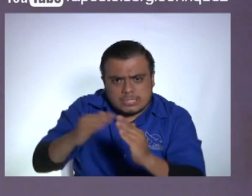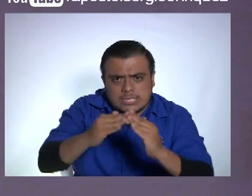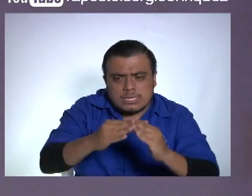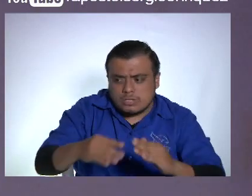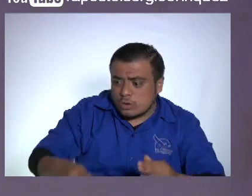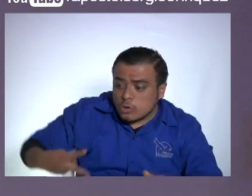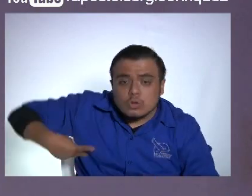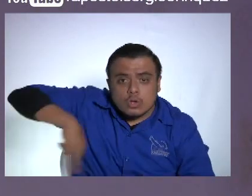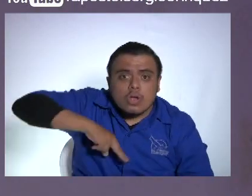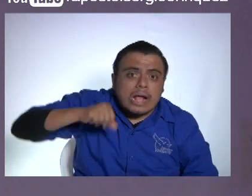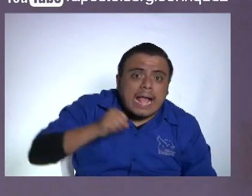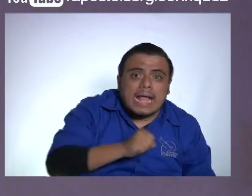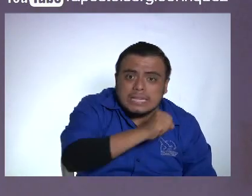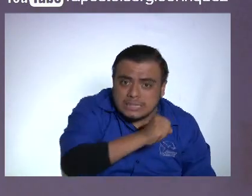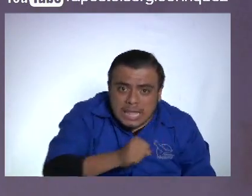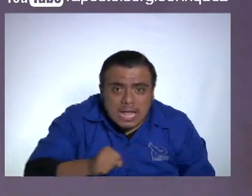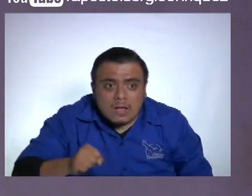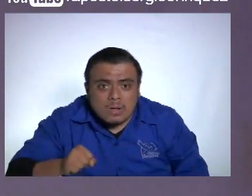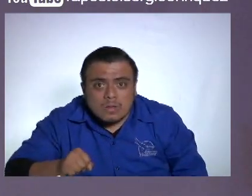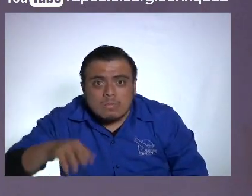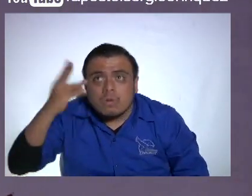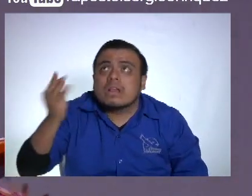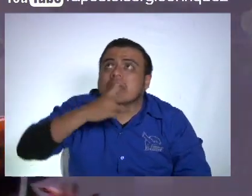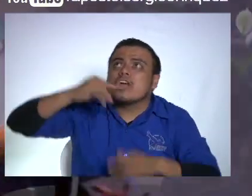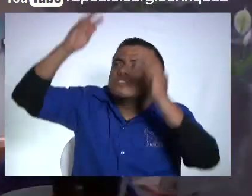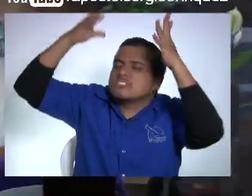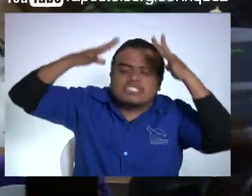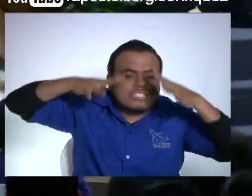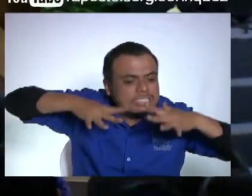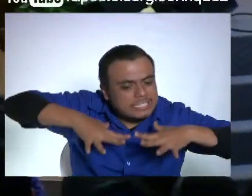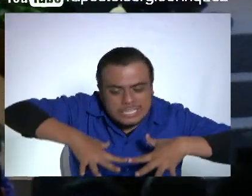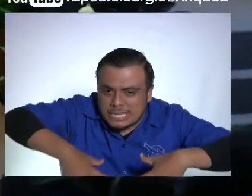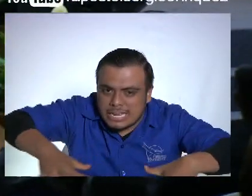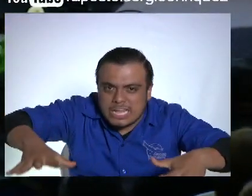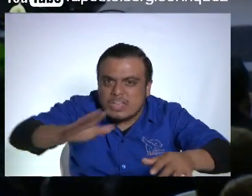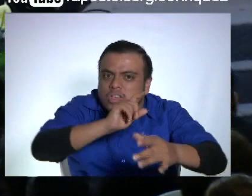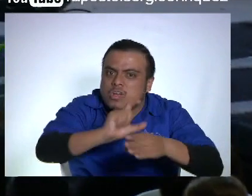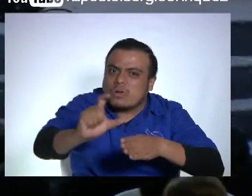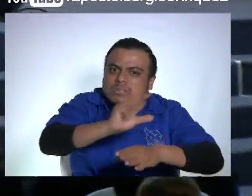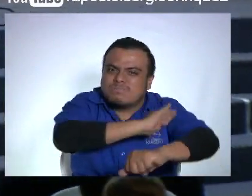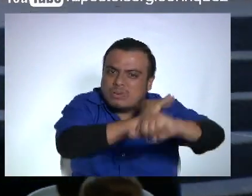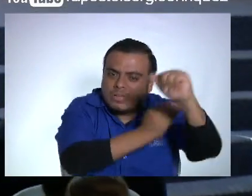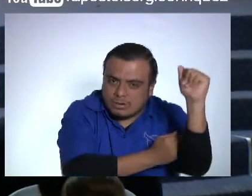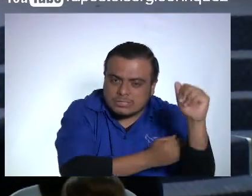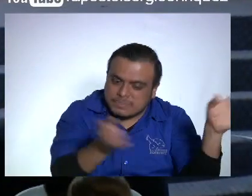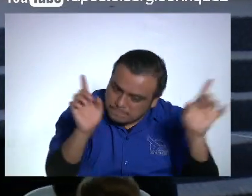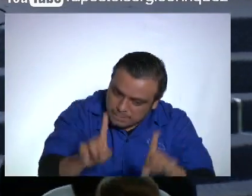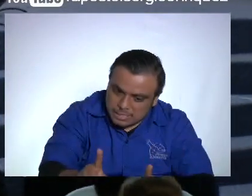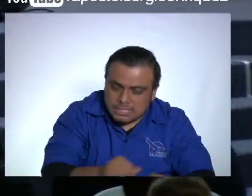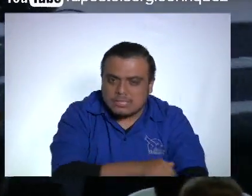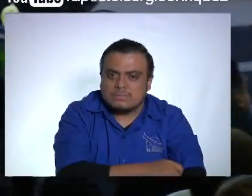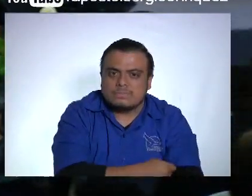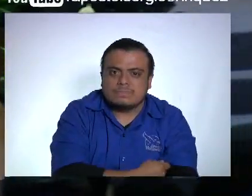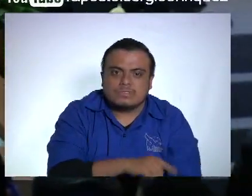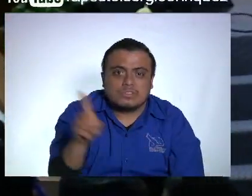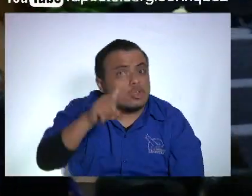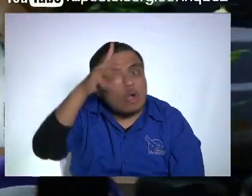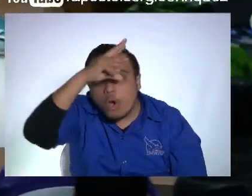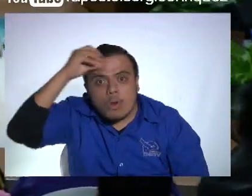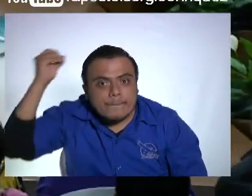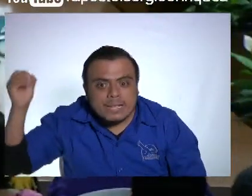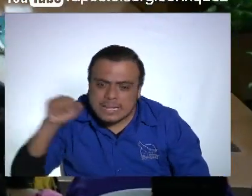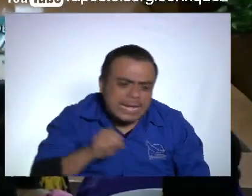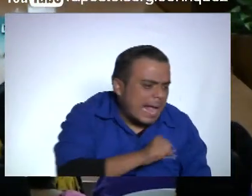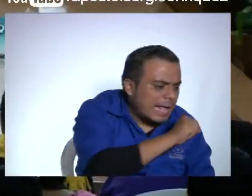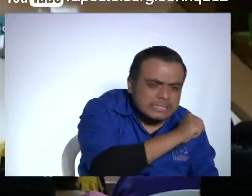Porque Dios va a descender en medio de esa esquina y van a suceder cosas poderosas, hermano. Así que no se olvide usted de cantar en su trabajo,